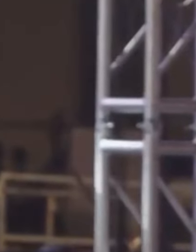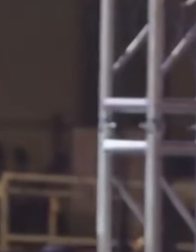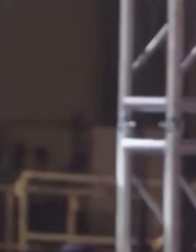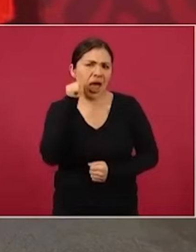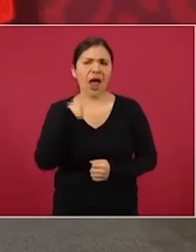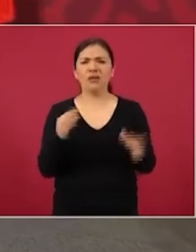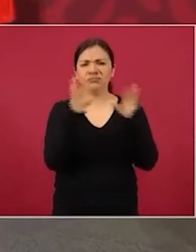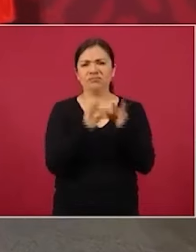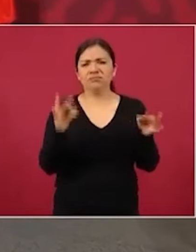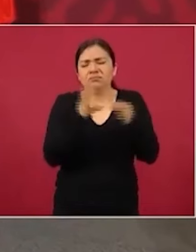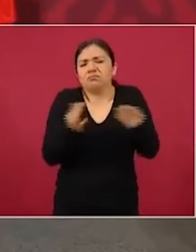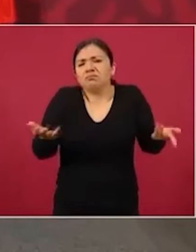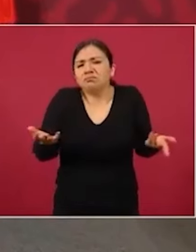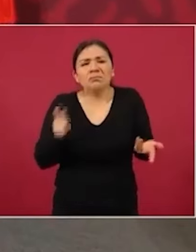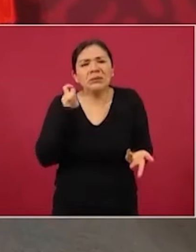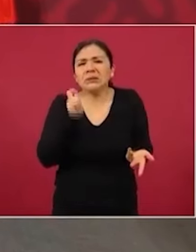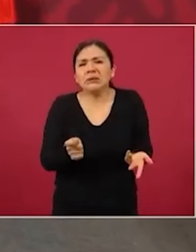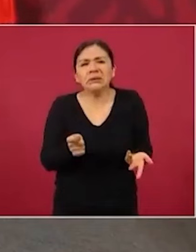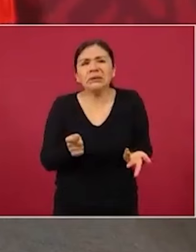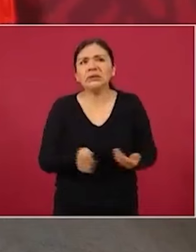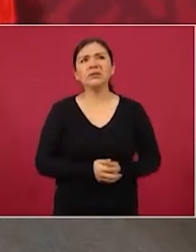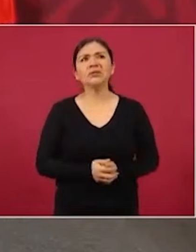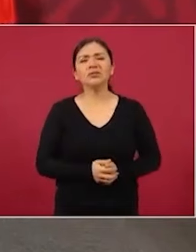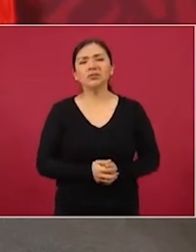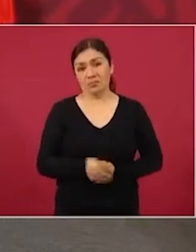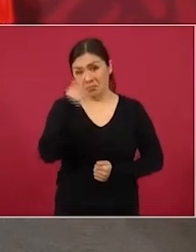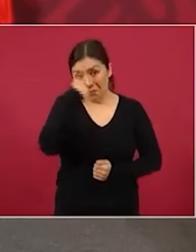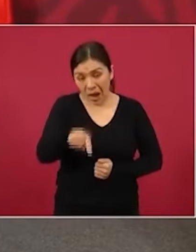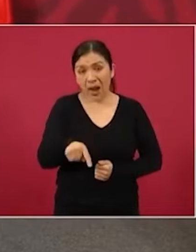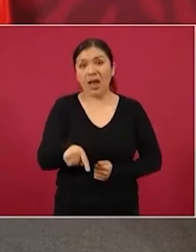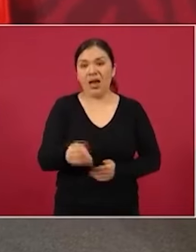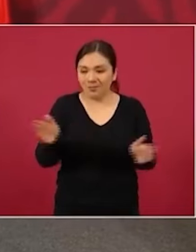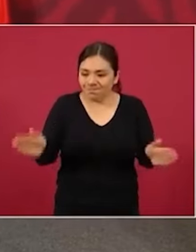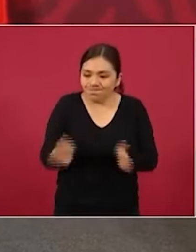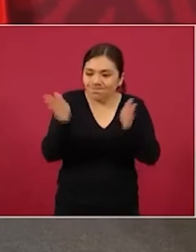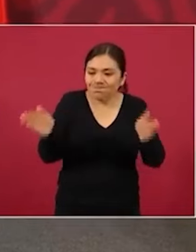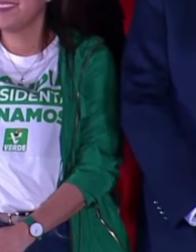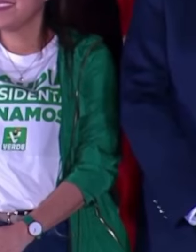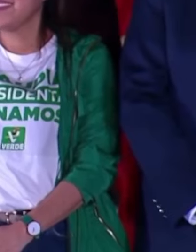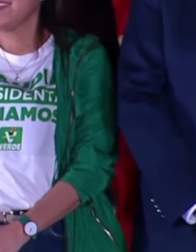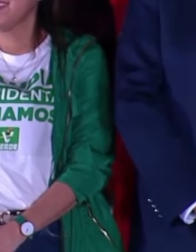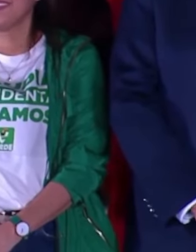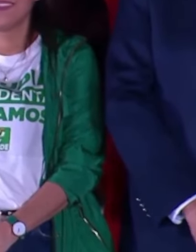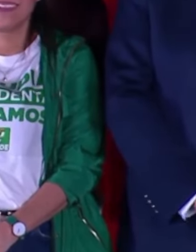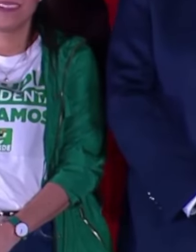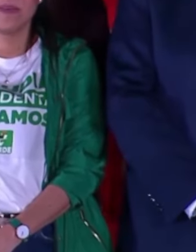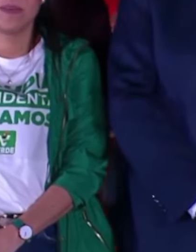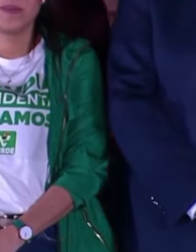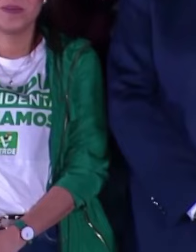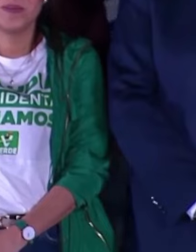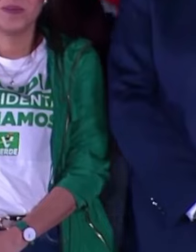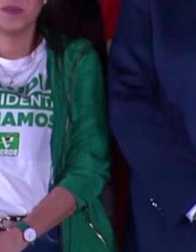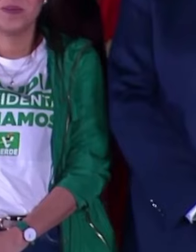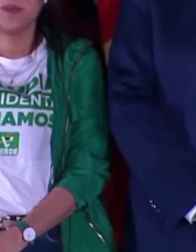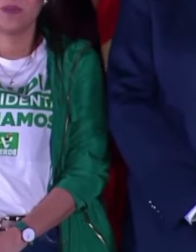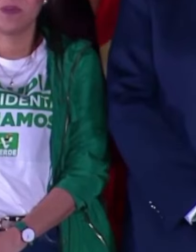Gálvez a partir de ahí el presidente en funciones de México Andrés Manuel López Obrador aseguró que la nueva presidenta